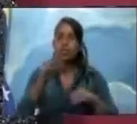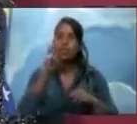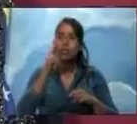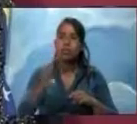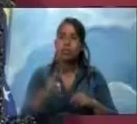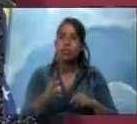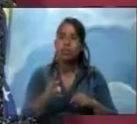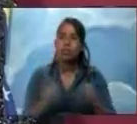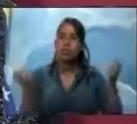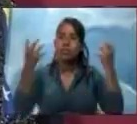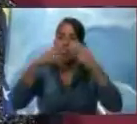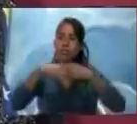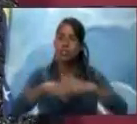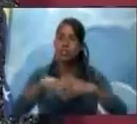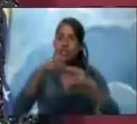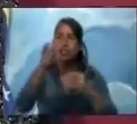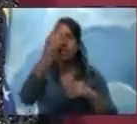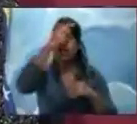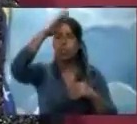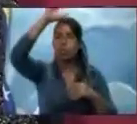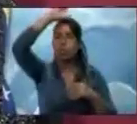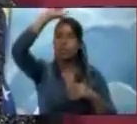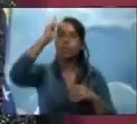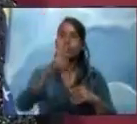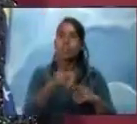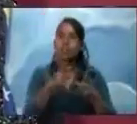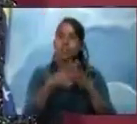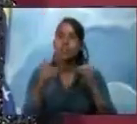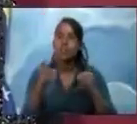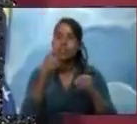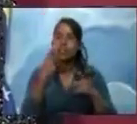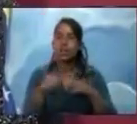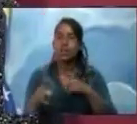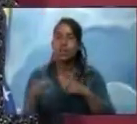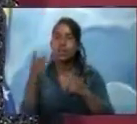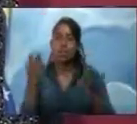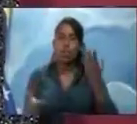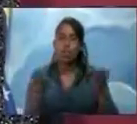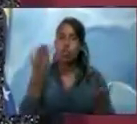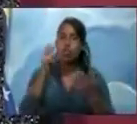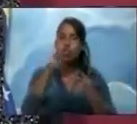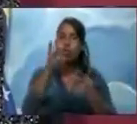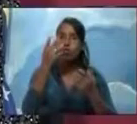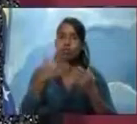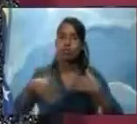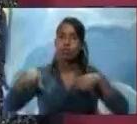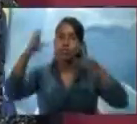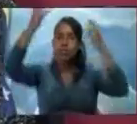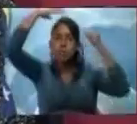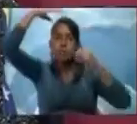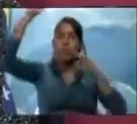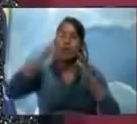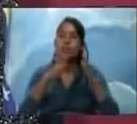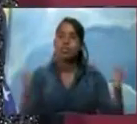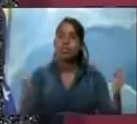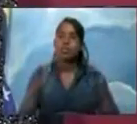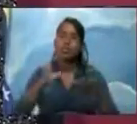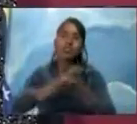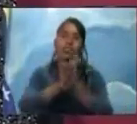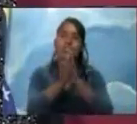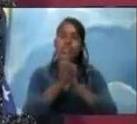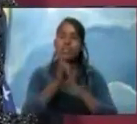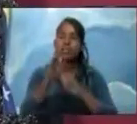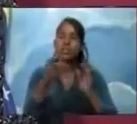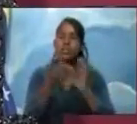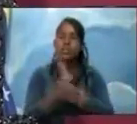las confabulaciones del Imperio Romano de Oriente y el Imperio Romano de Occidente. Hollaban, desmenuzaban y los pies estaban